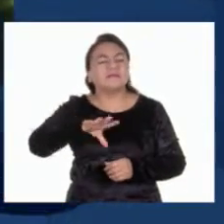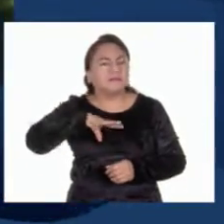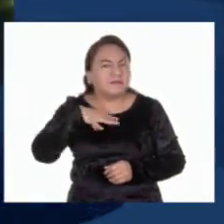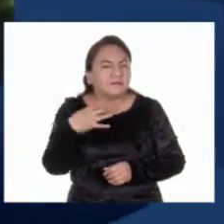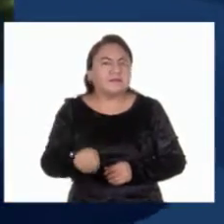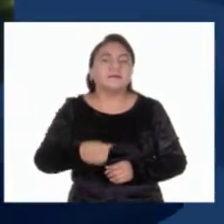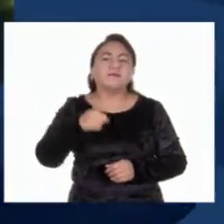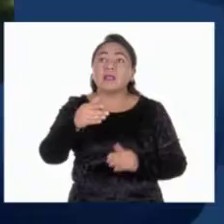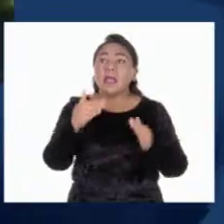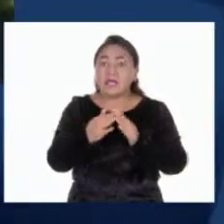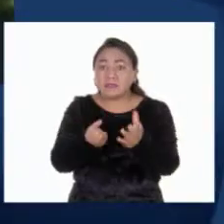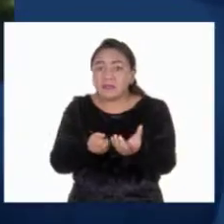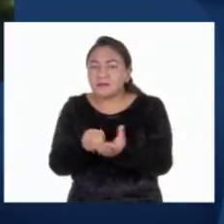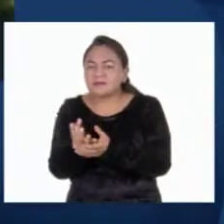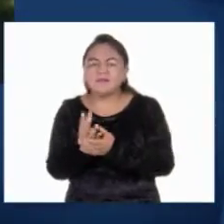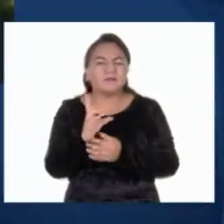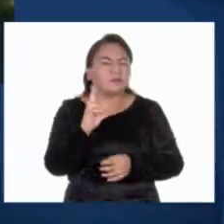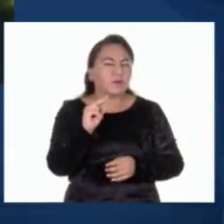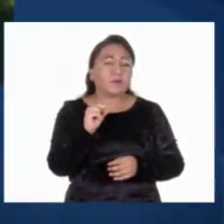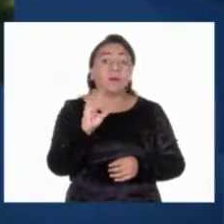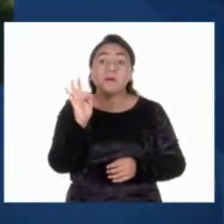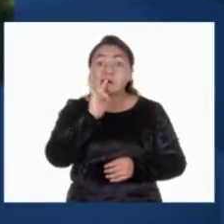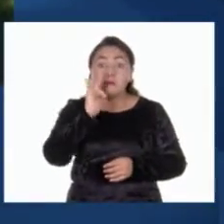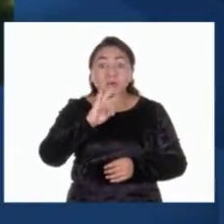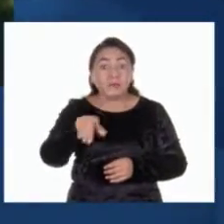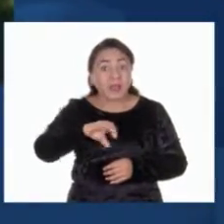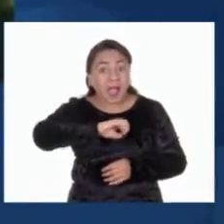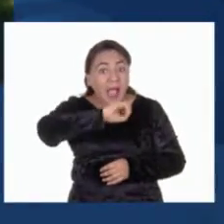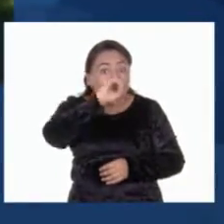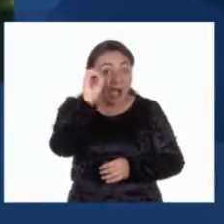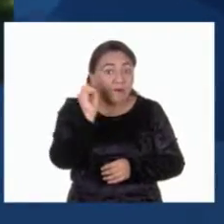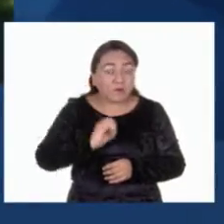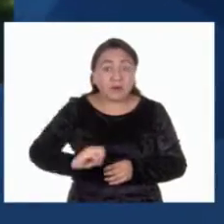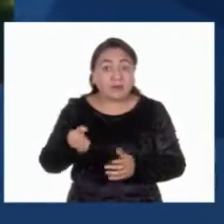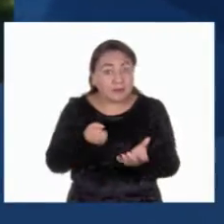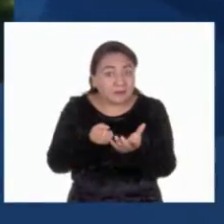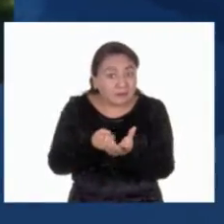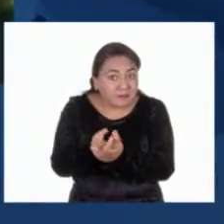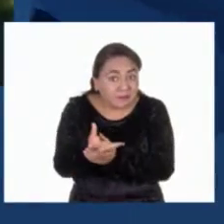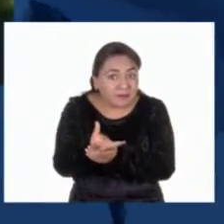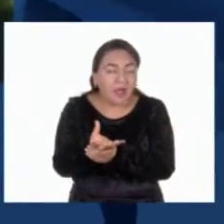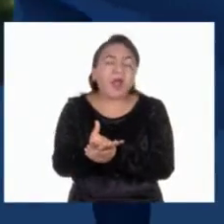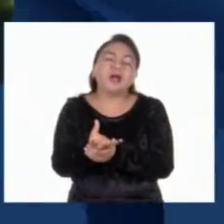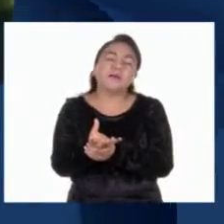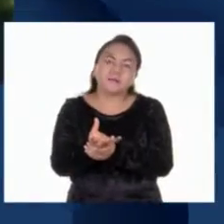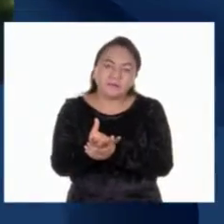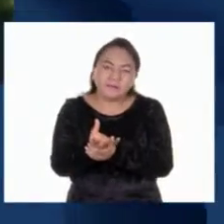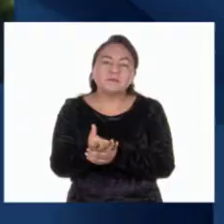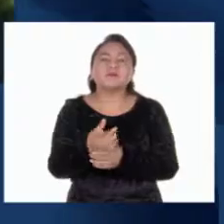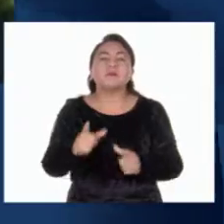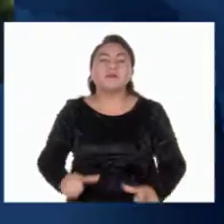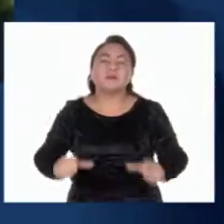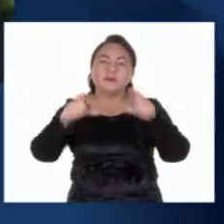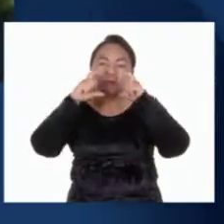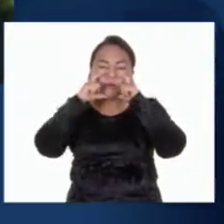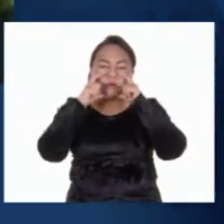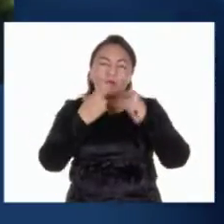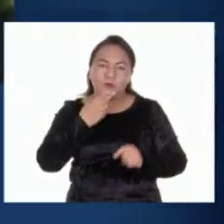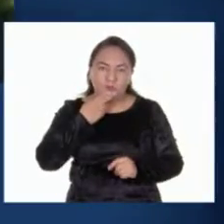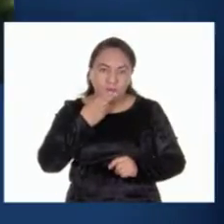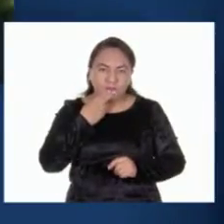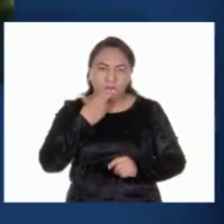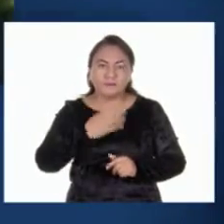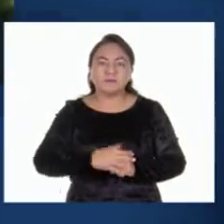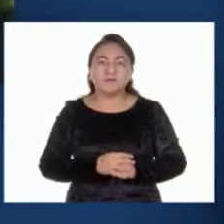no salir de casa a menos que sea muy necesario. Si lo haces, utiliza el